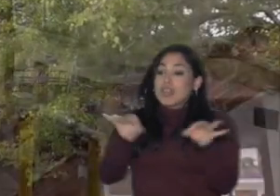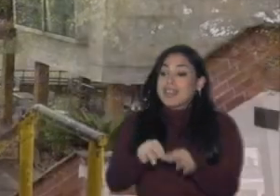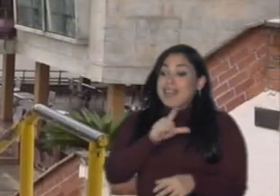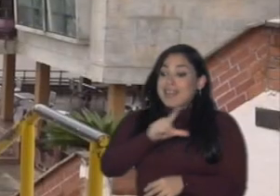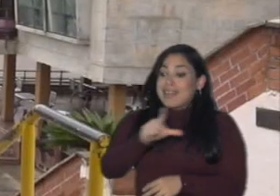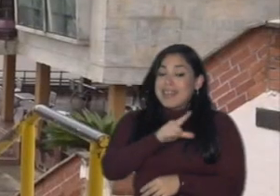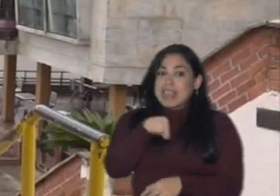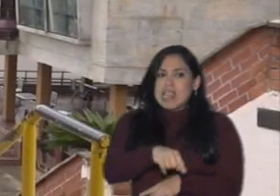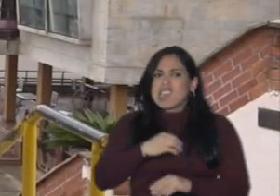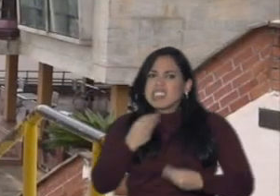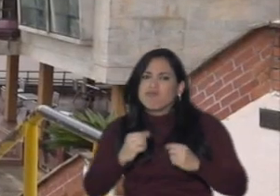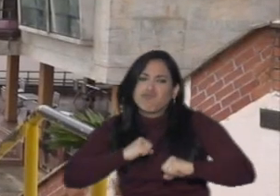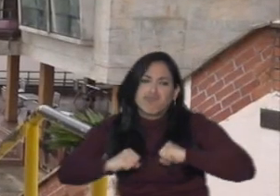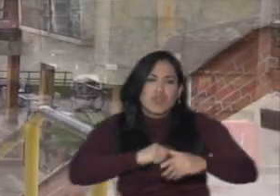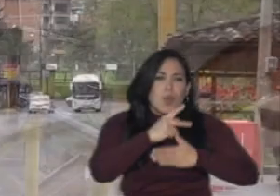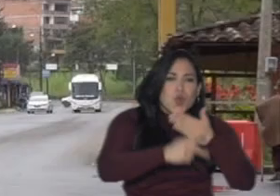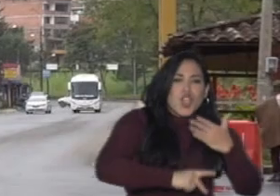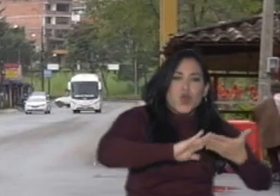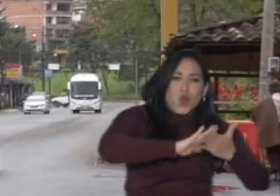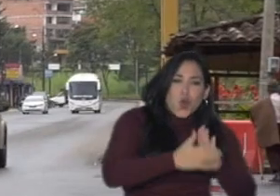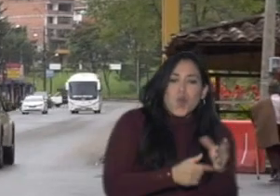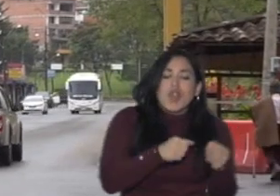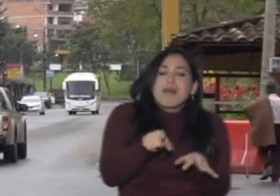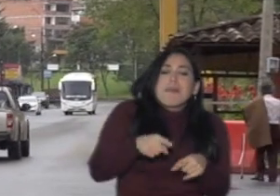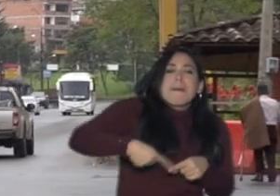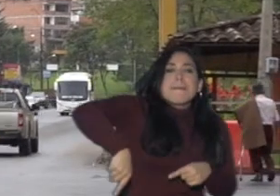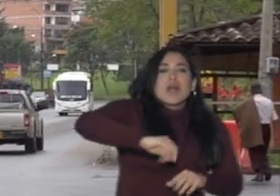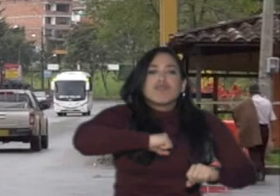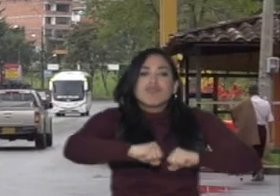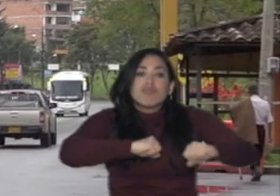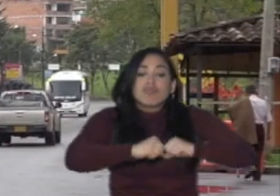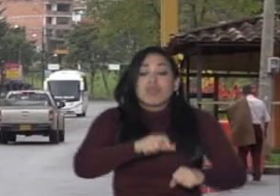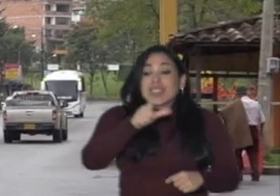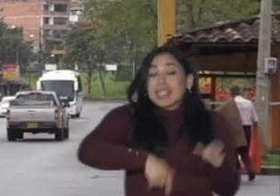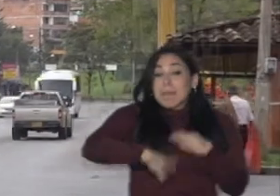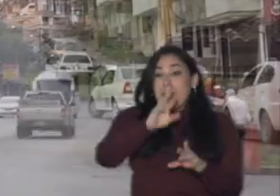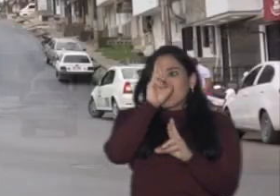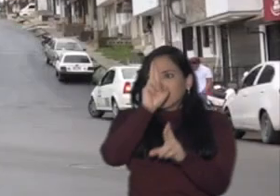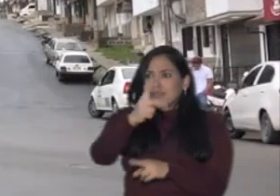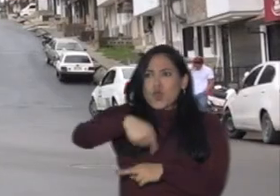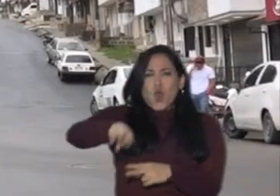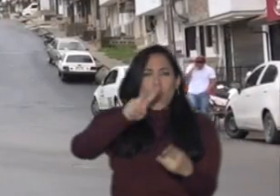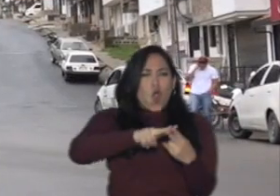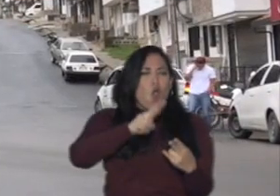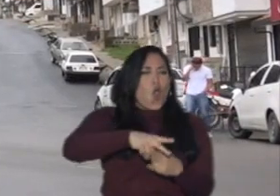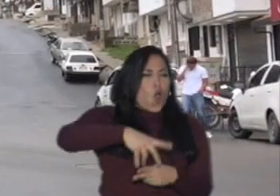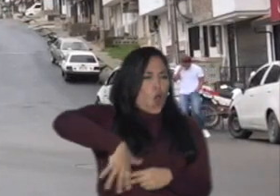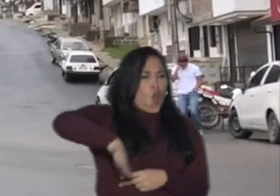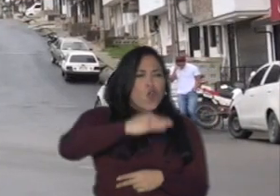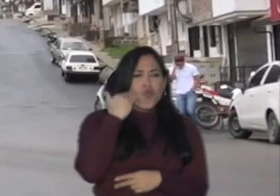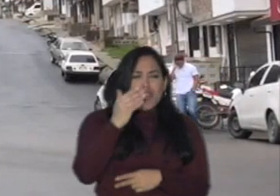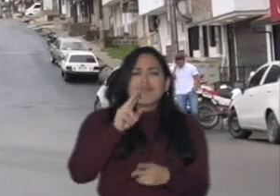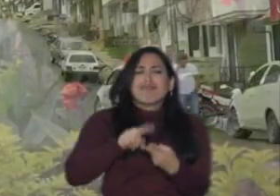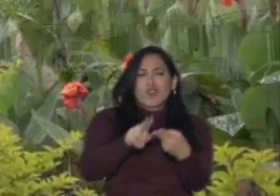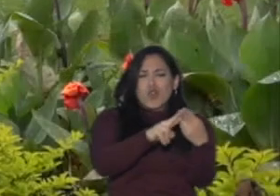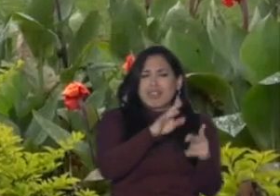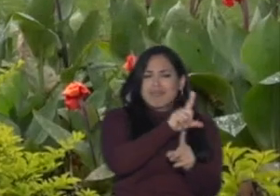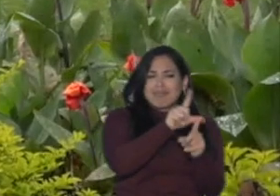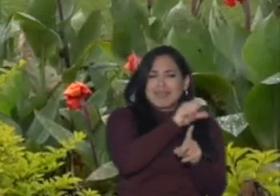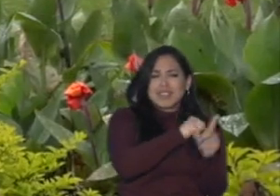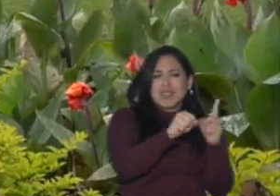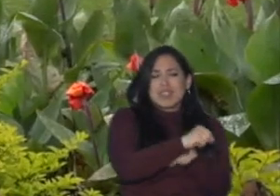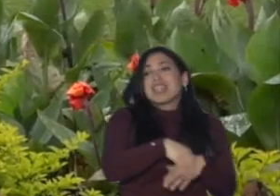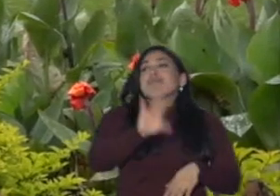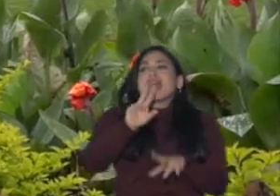lideresa adelantaba varios proyectos comunitarios en la zona y era una de las más reconocidas. Todo esto va relacionado frente